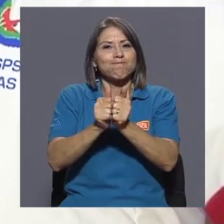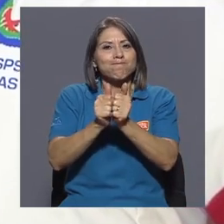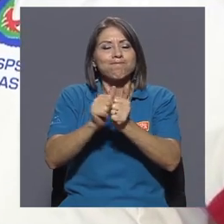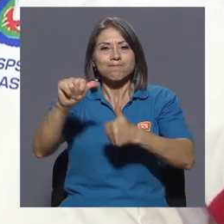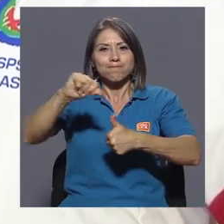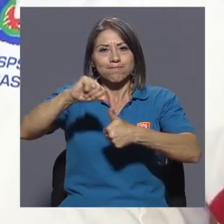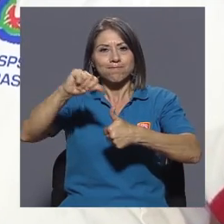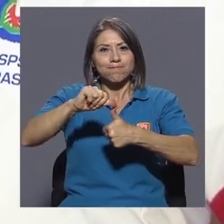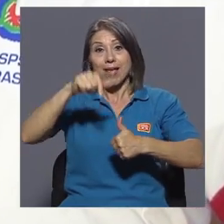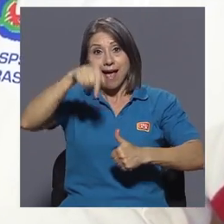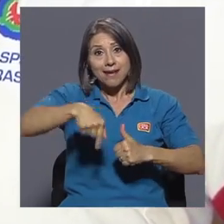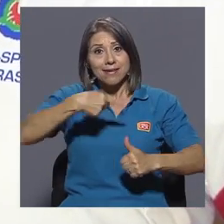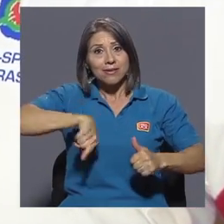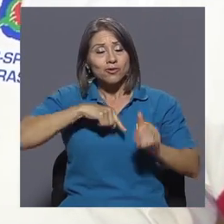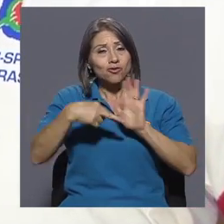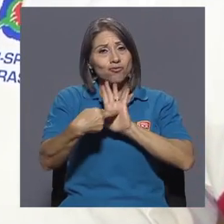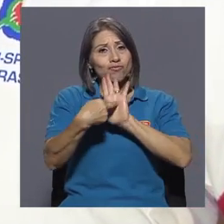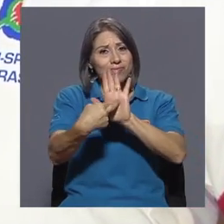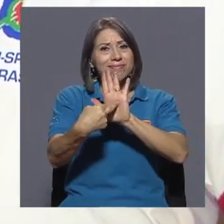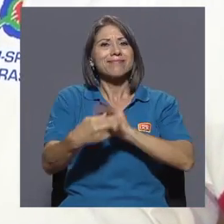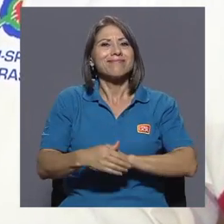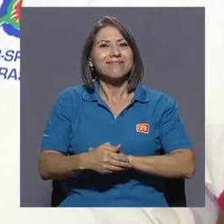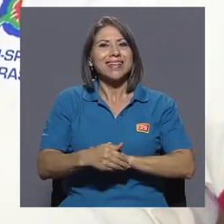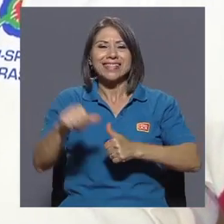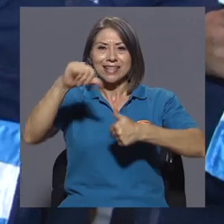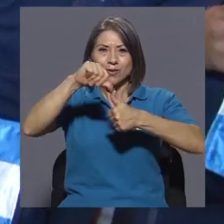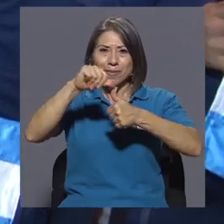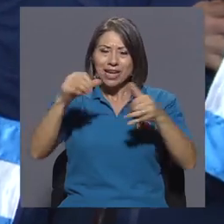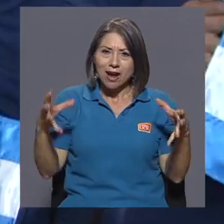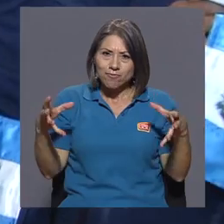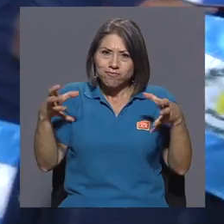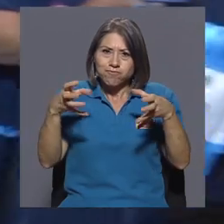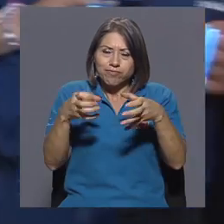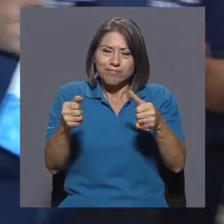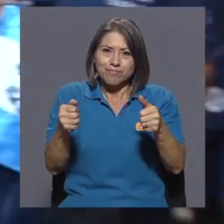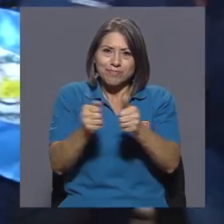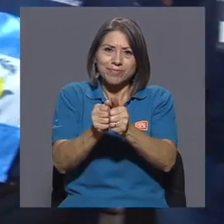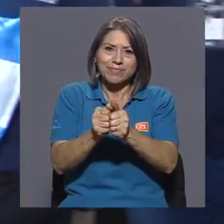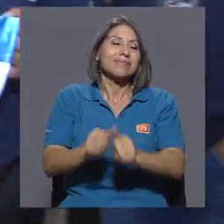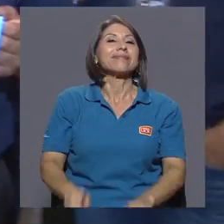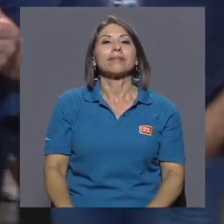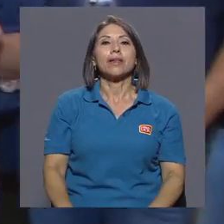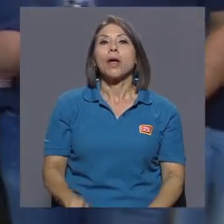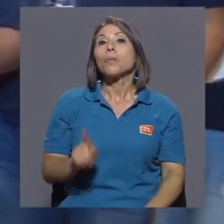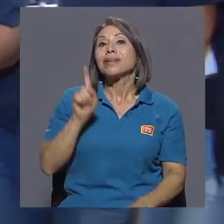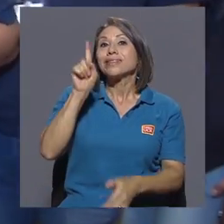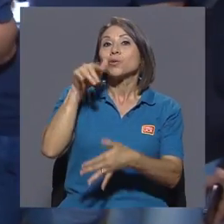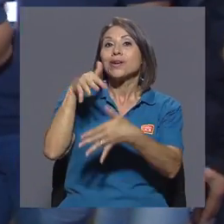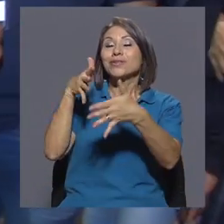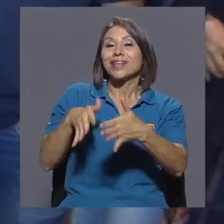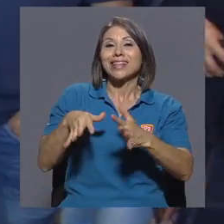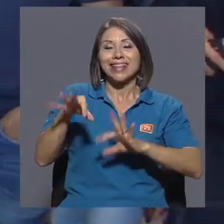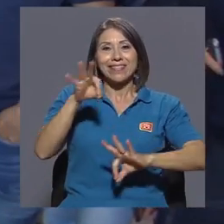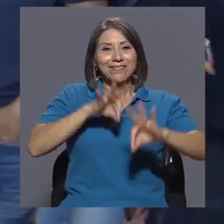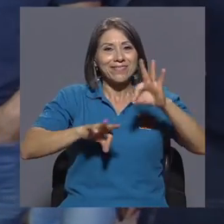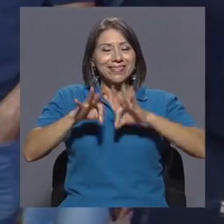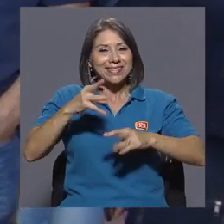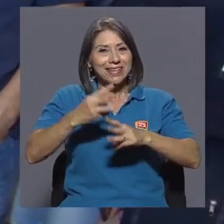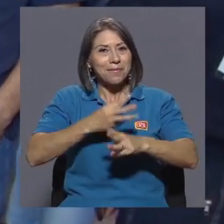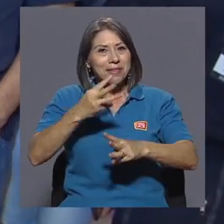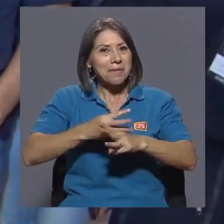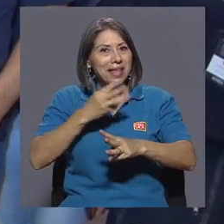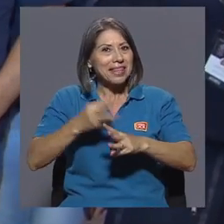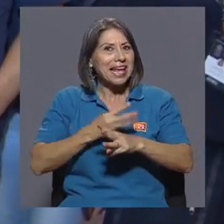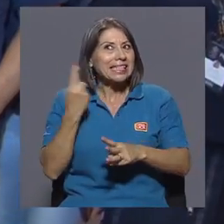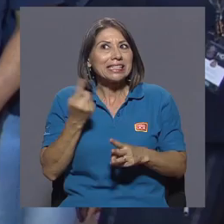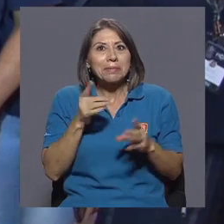es lo que andamos representando, la unión de Centroamérica. Pues un estudiante de física, matemática, naturalmente es